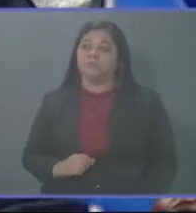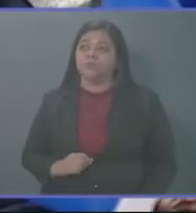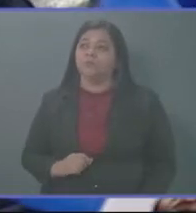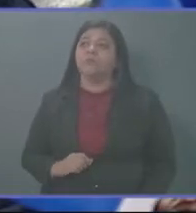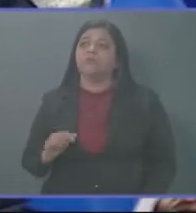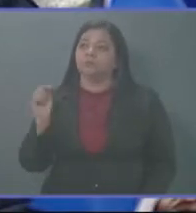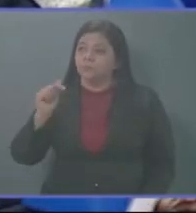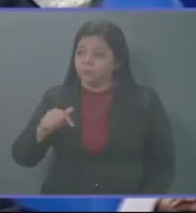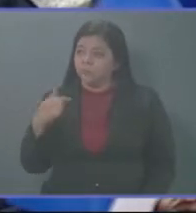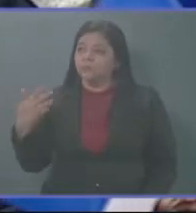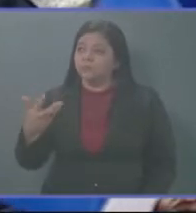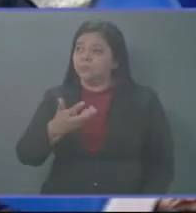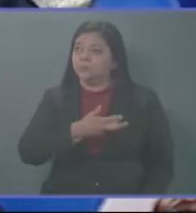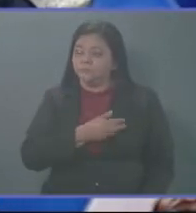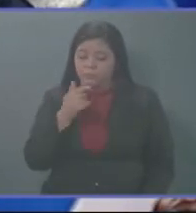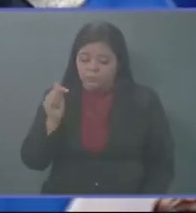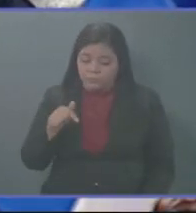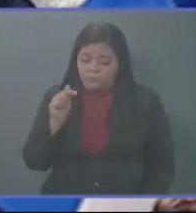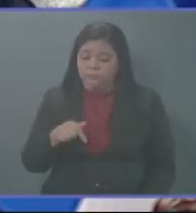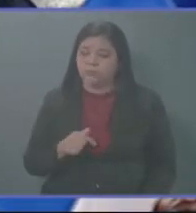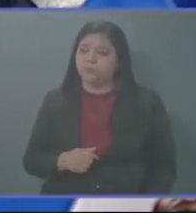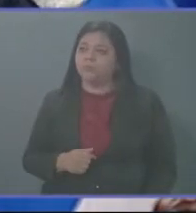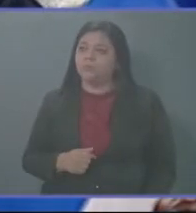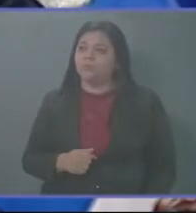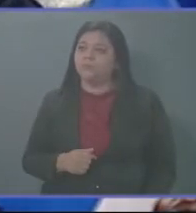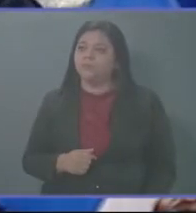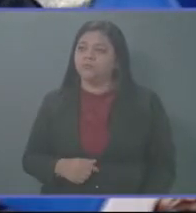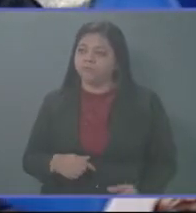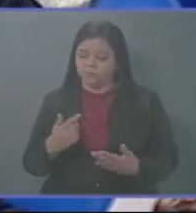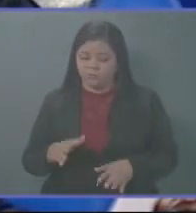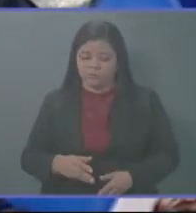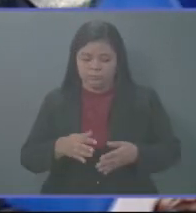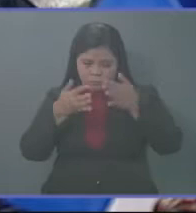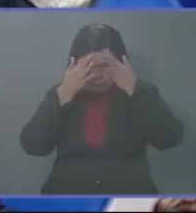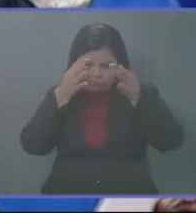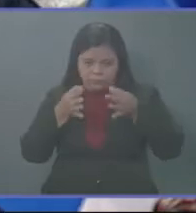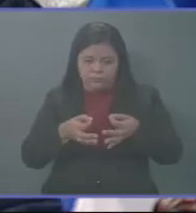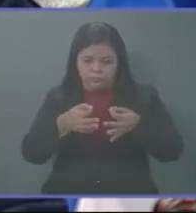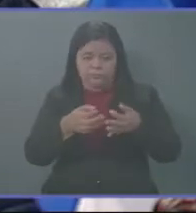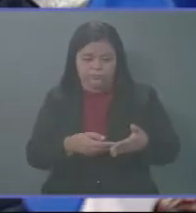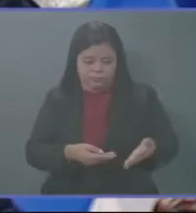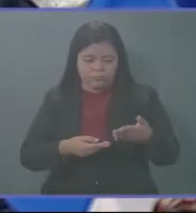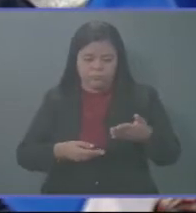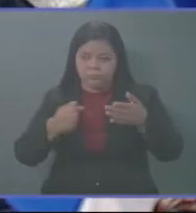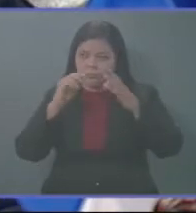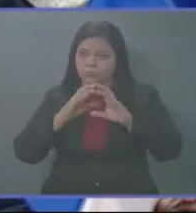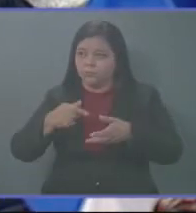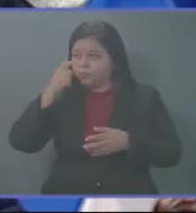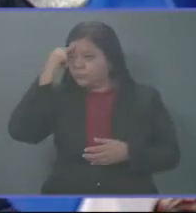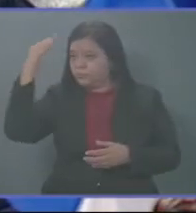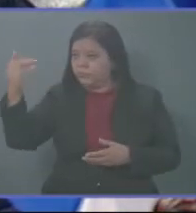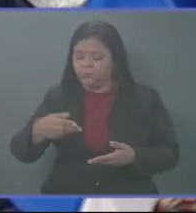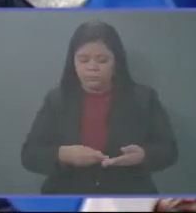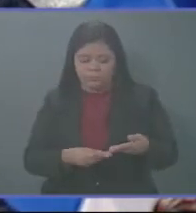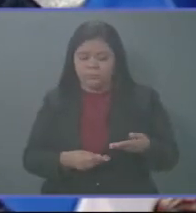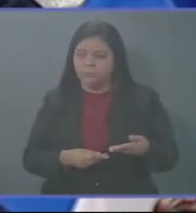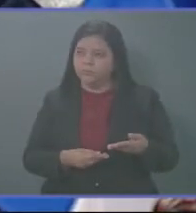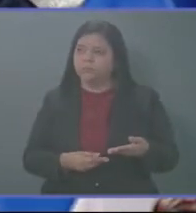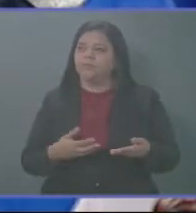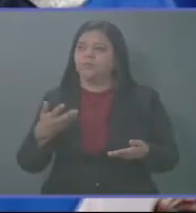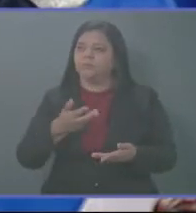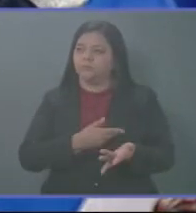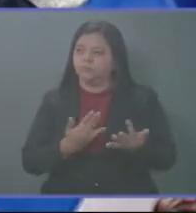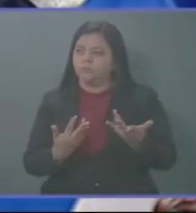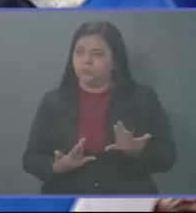Y ahora nos encontramos aquí con el dictamen de la Comisión Política y